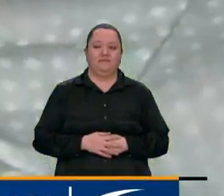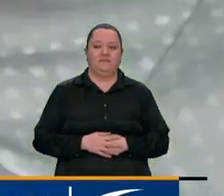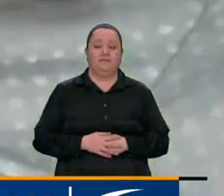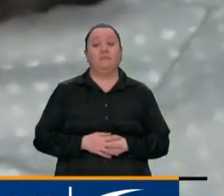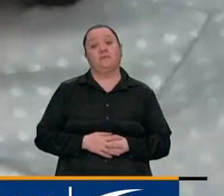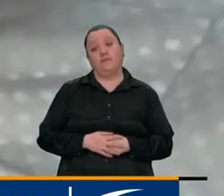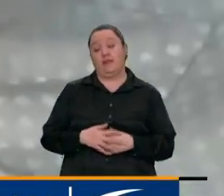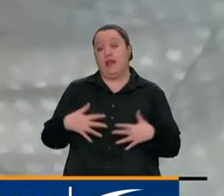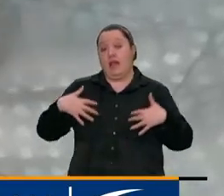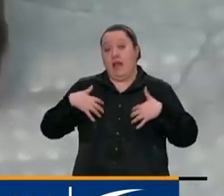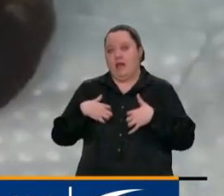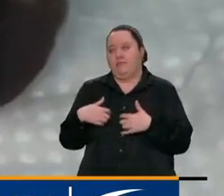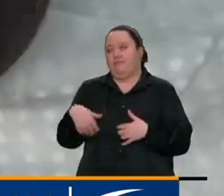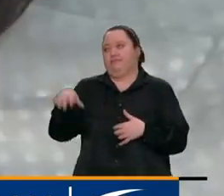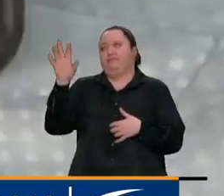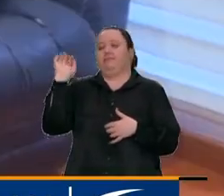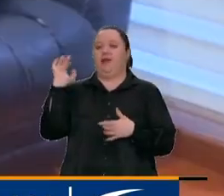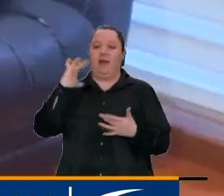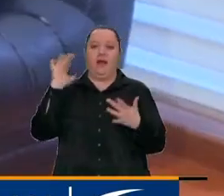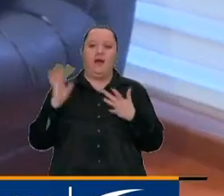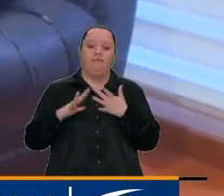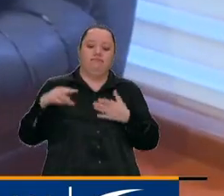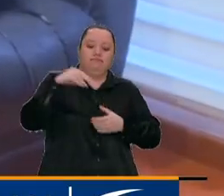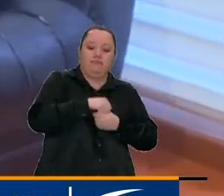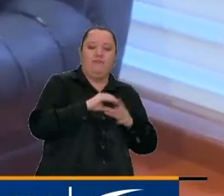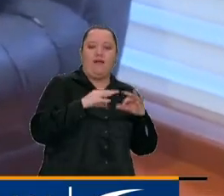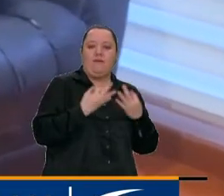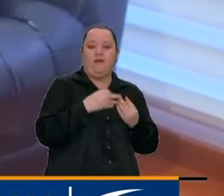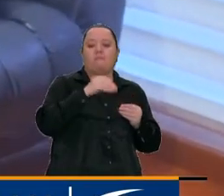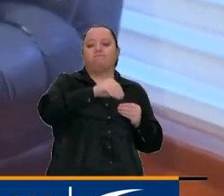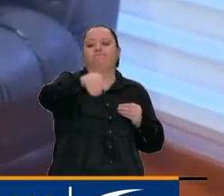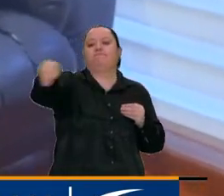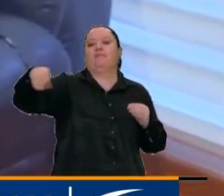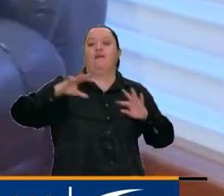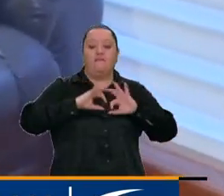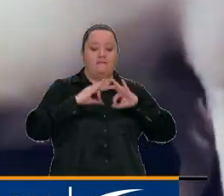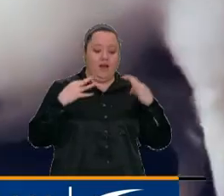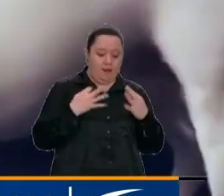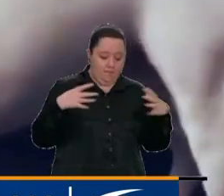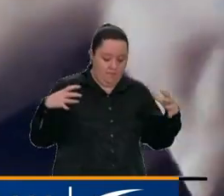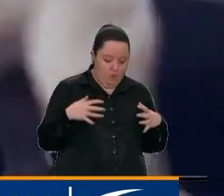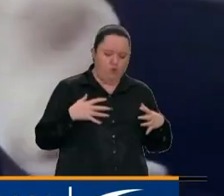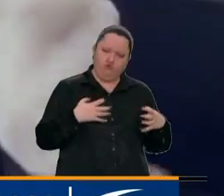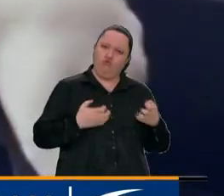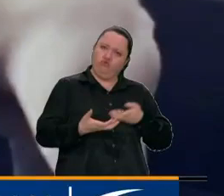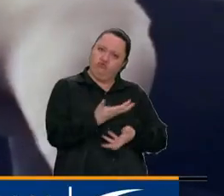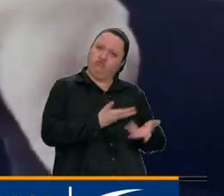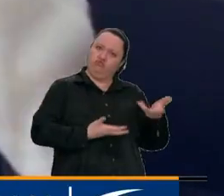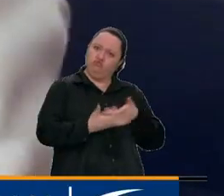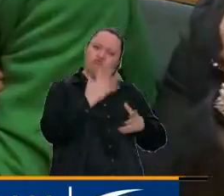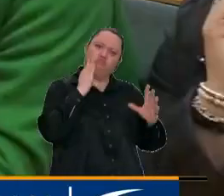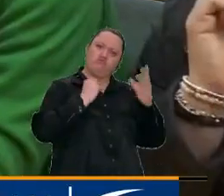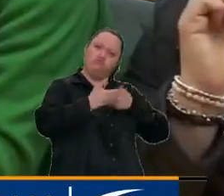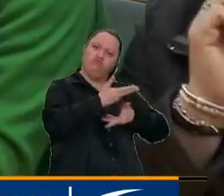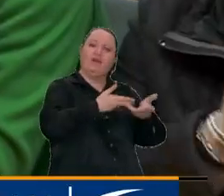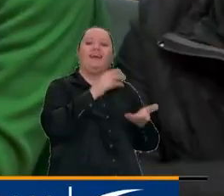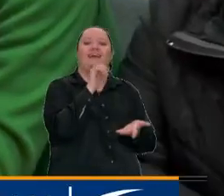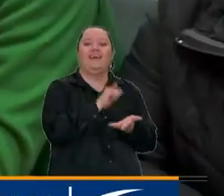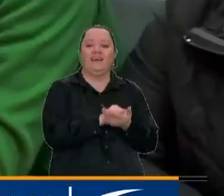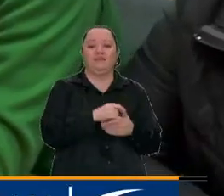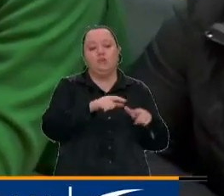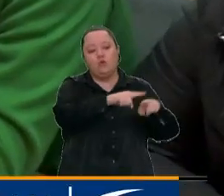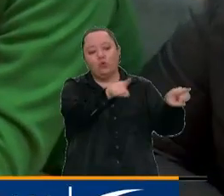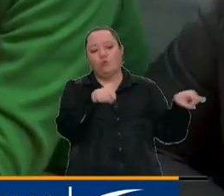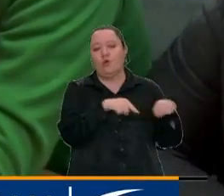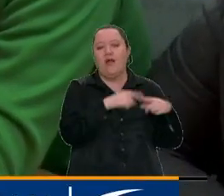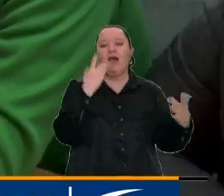Los animales hace rato se ganaron un espacio dentro de la familia y como familia cada día queremos compartir más momentos con ellos. Por eso los llamados